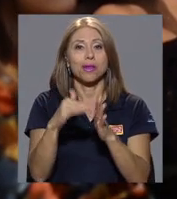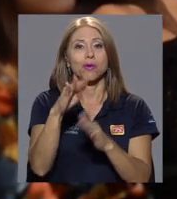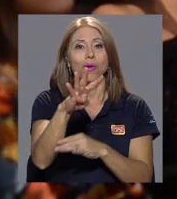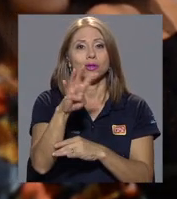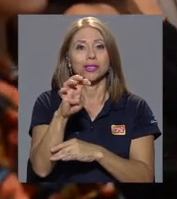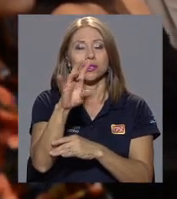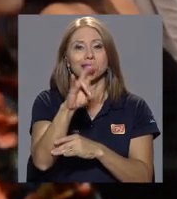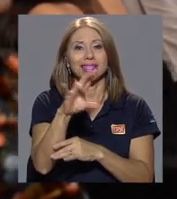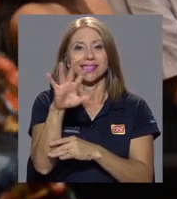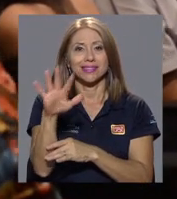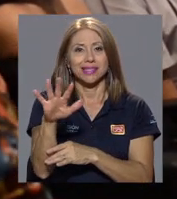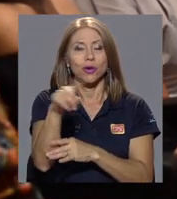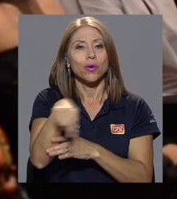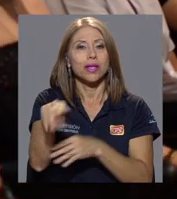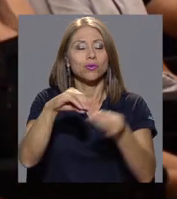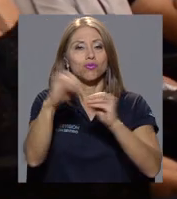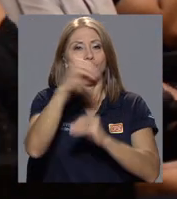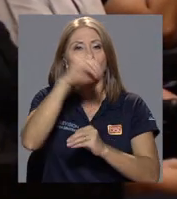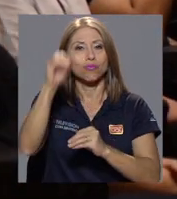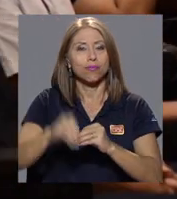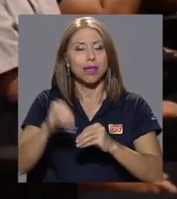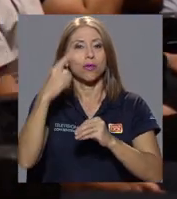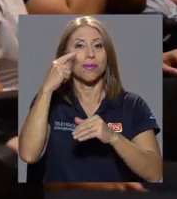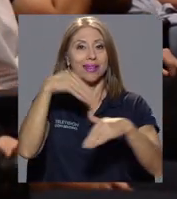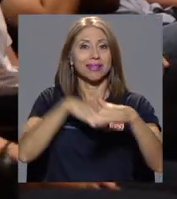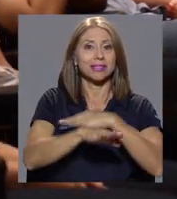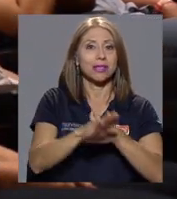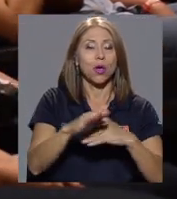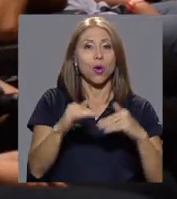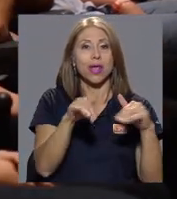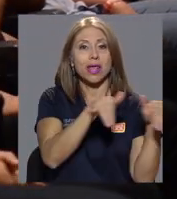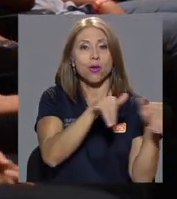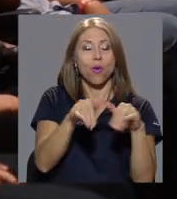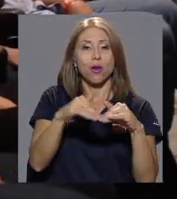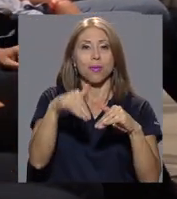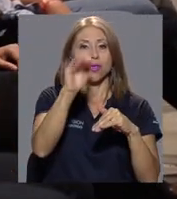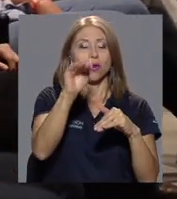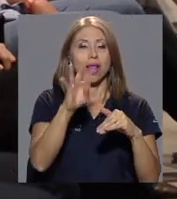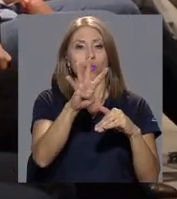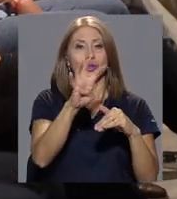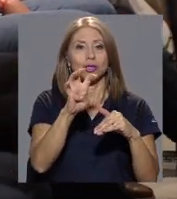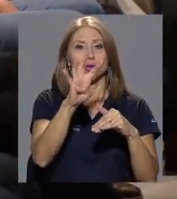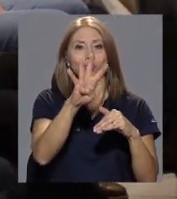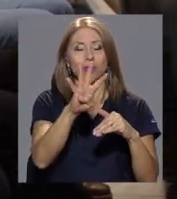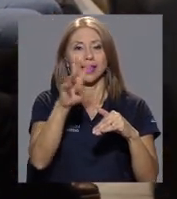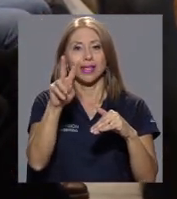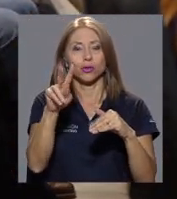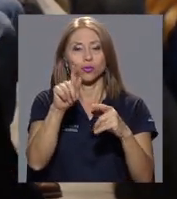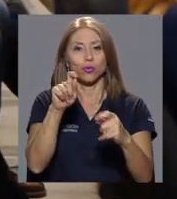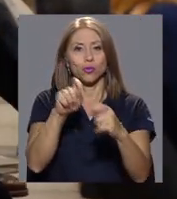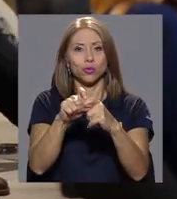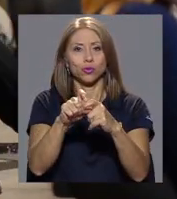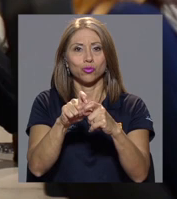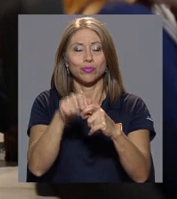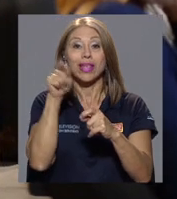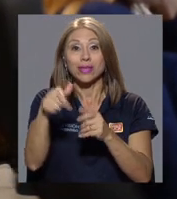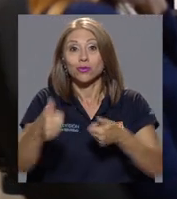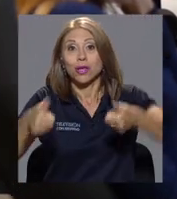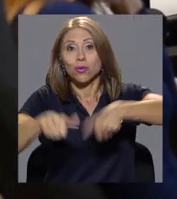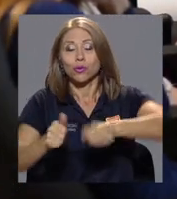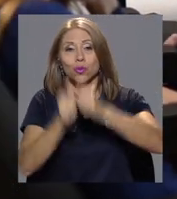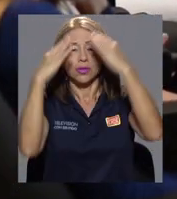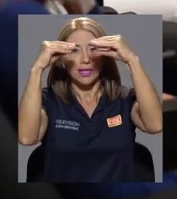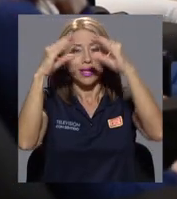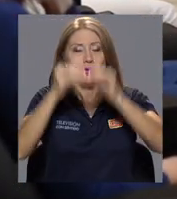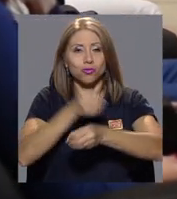25.475 al obtener un promedio de admisión mayor o igual a 442 puntos, de acuerdo con datos de la Oficina